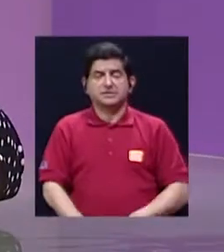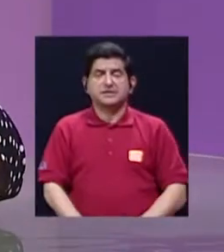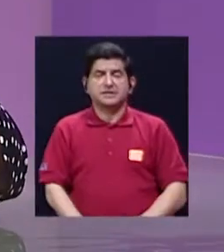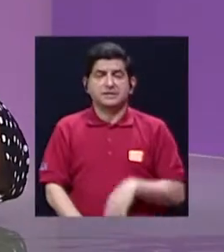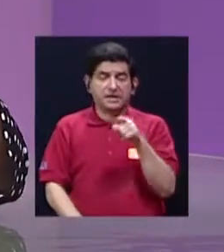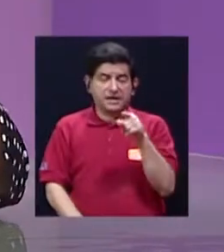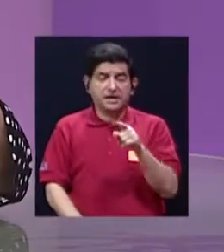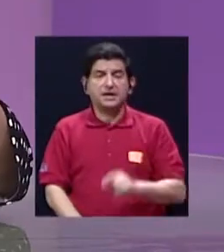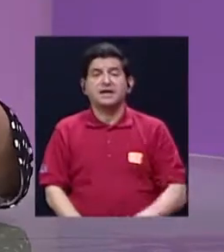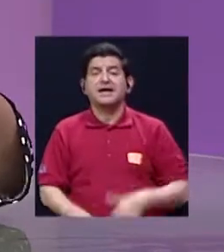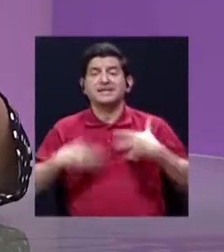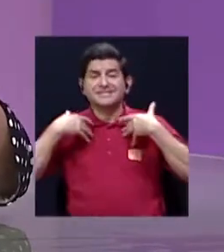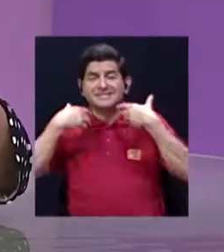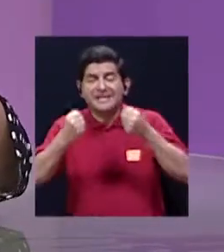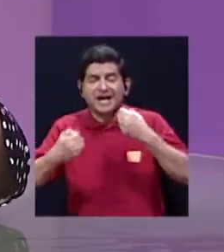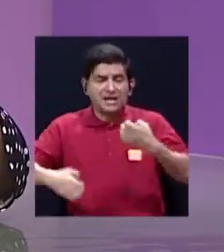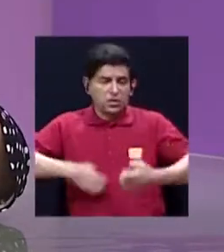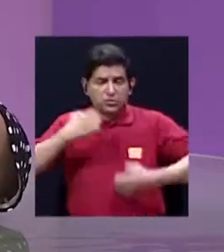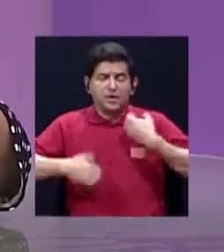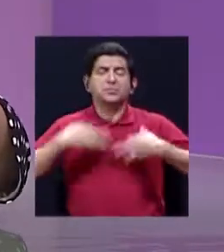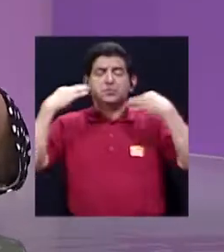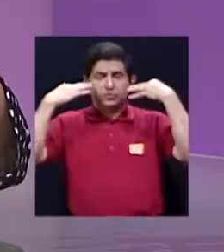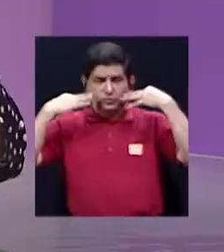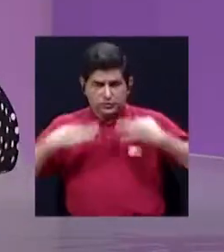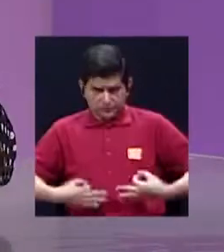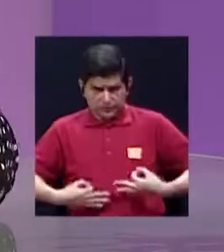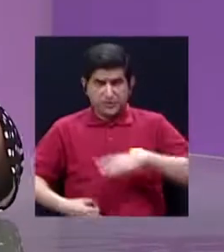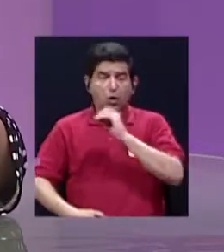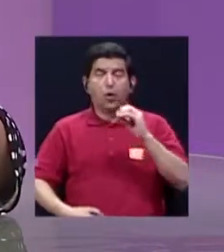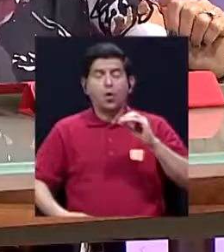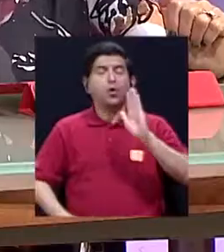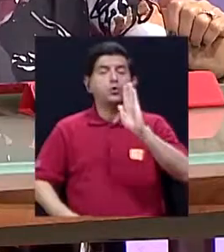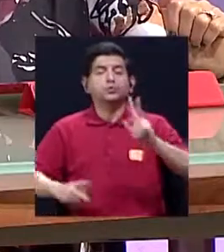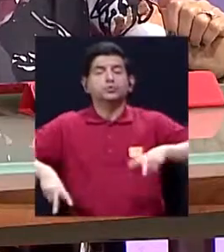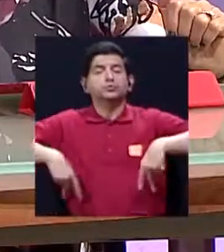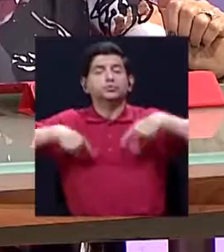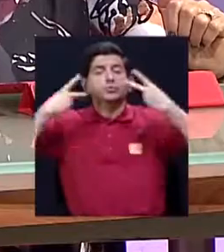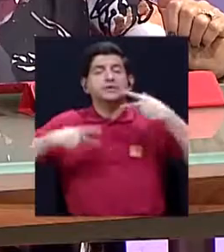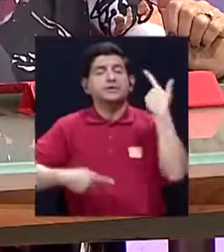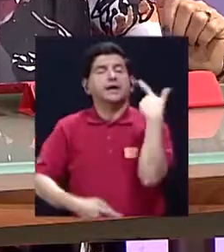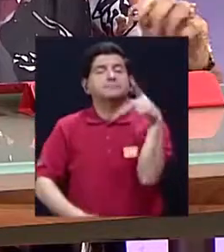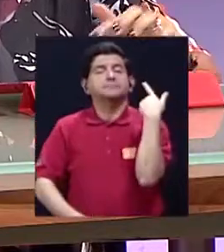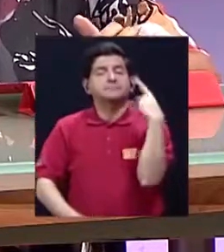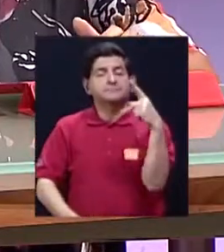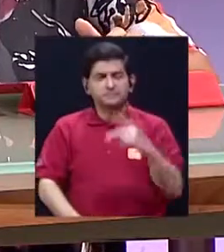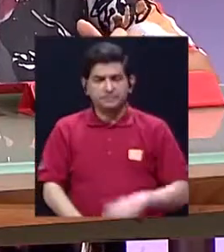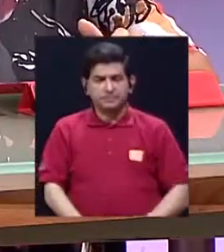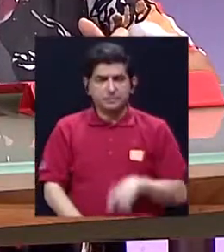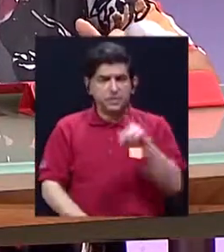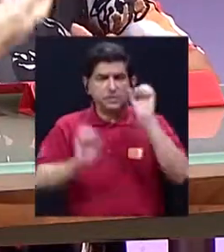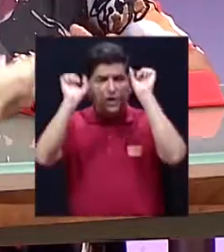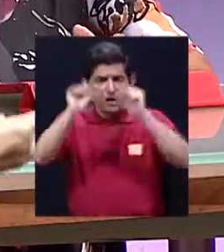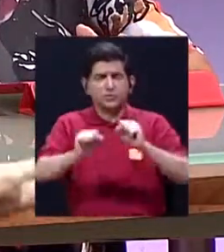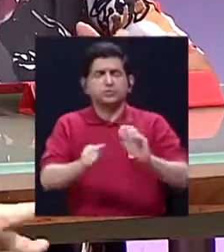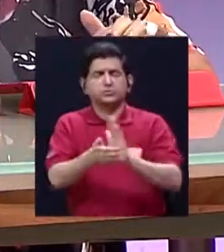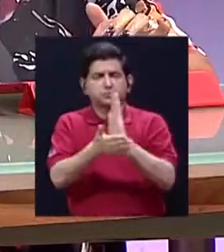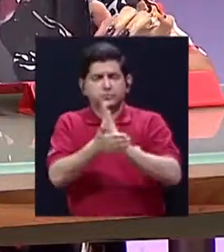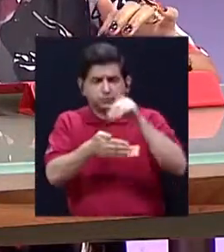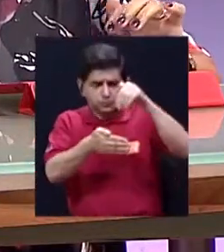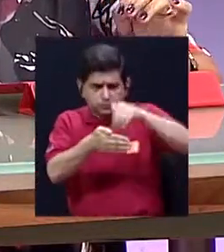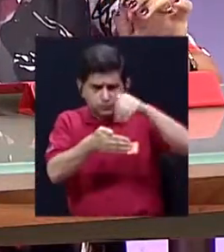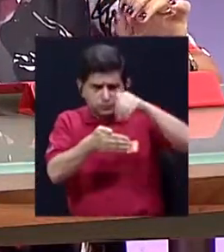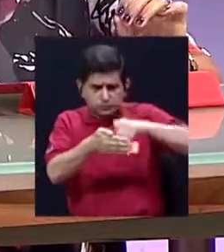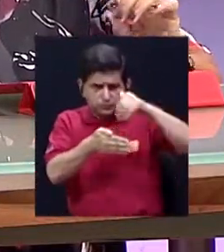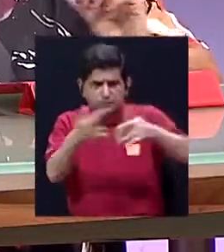salud emocional o física o bien su vida está en riesgo y que lo puedan documentar